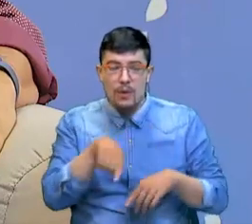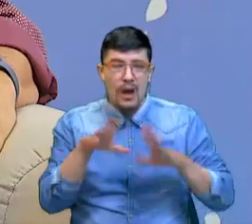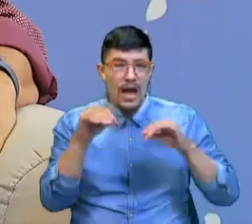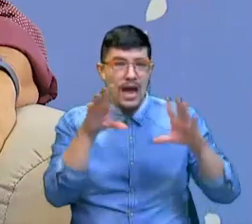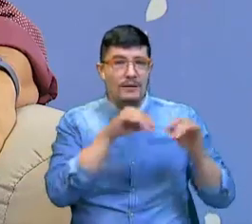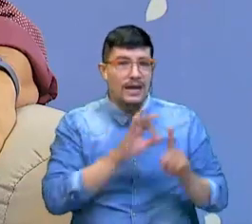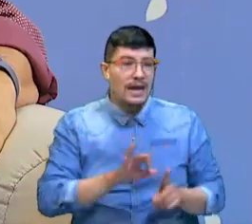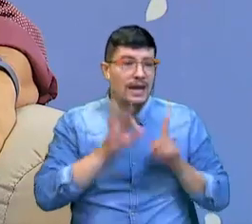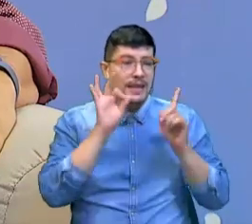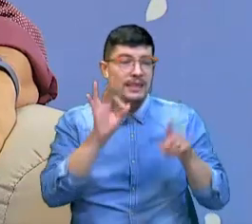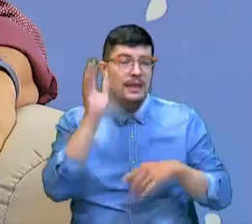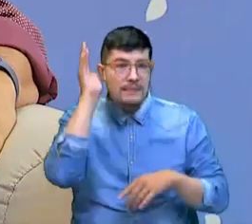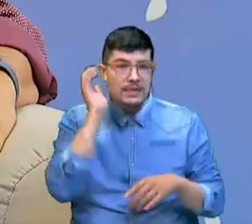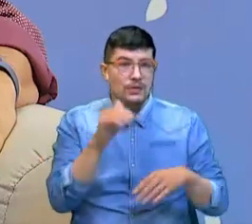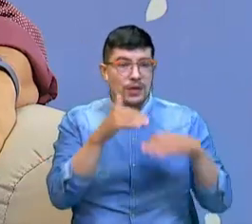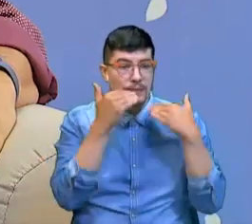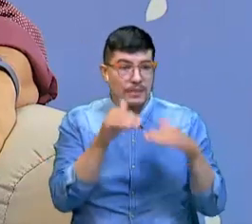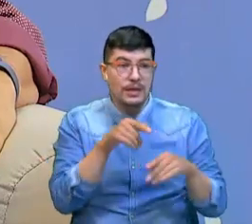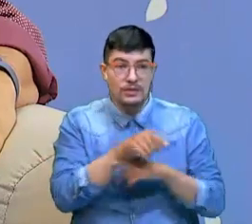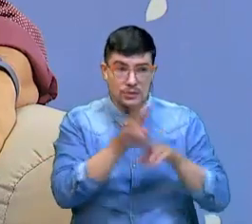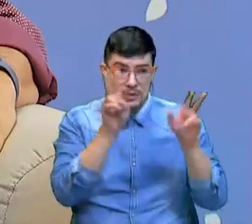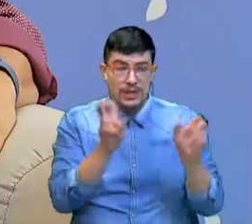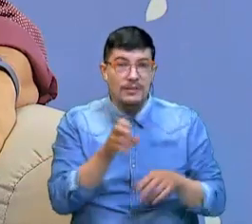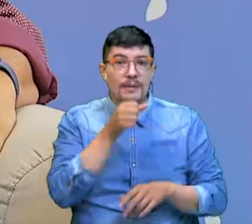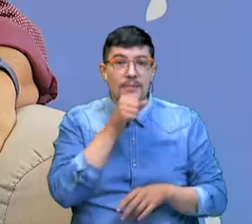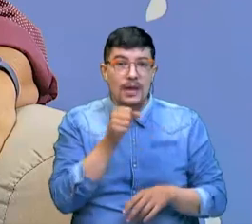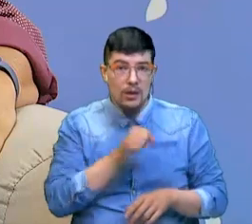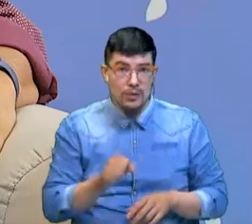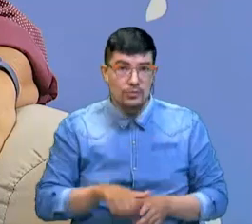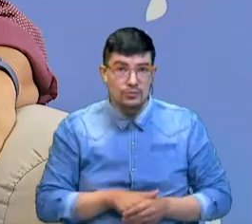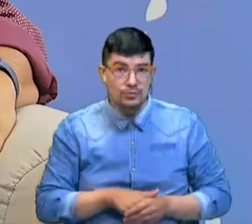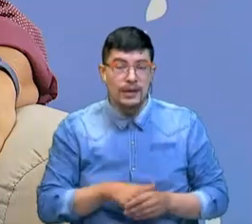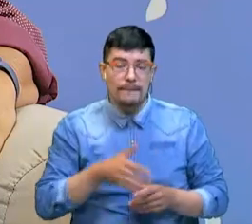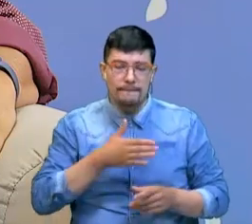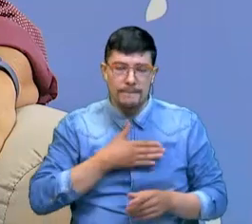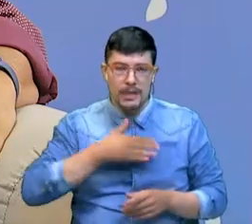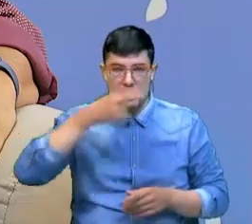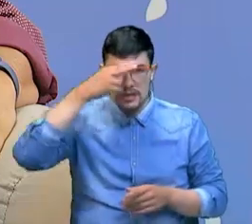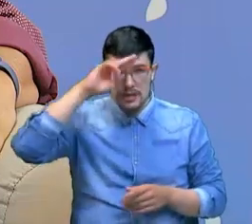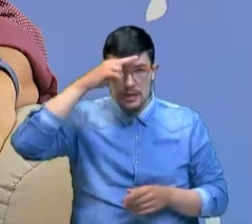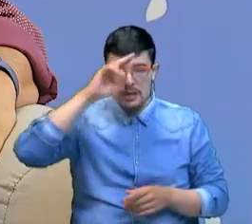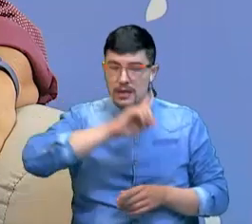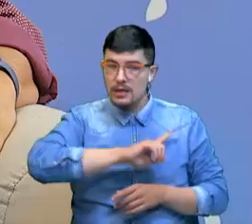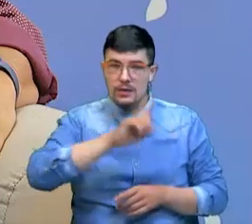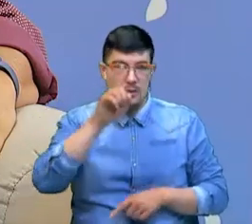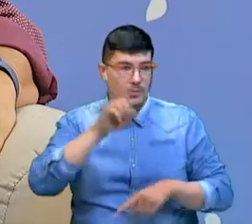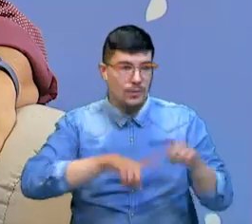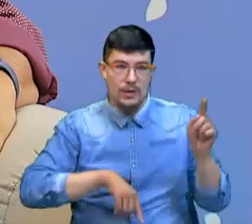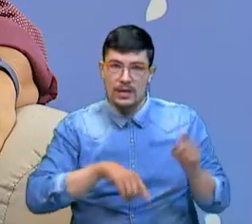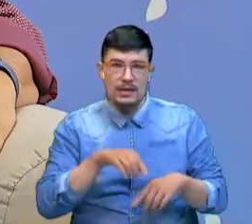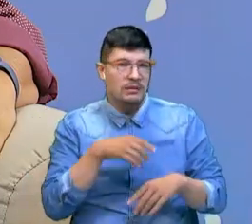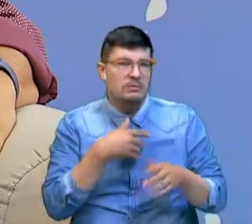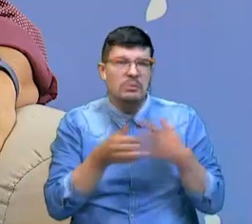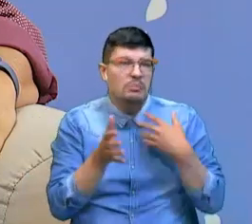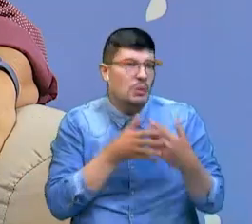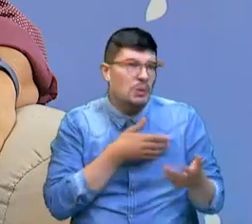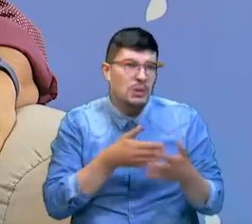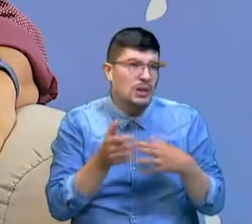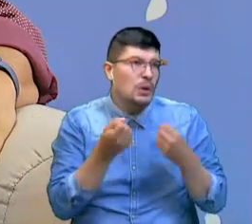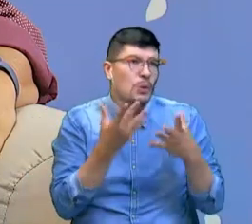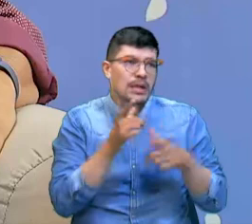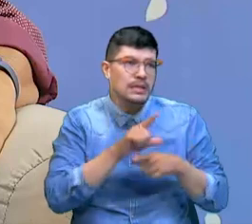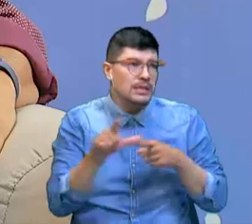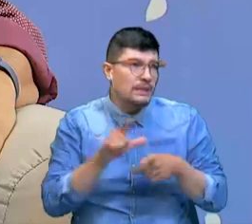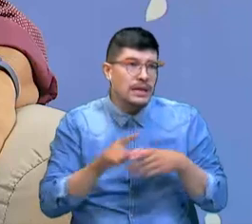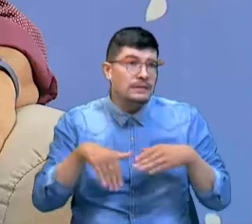de pensión mínima en materia de pensión de vejez, desde mi interpretación no son relevantes la densidad de